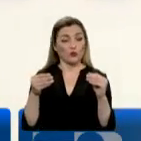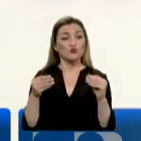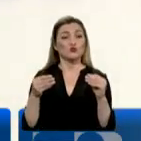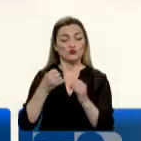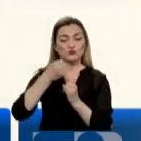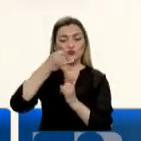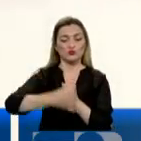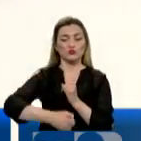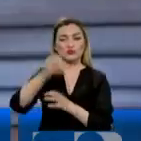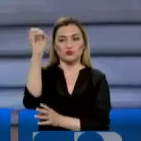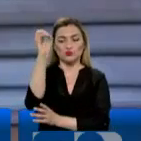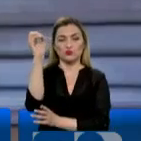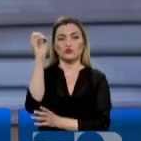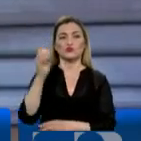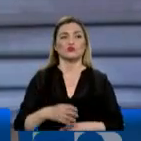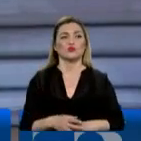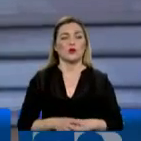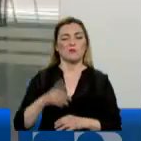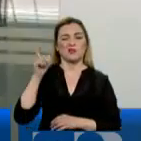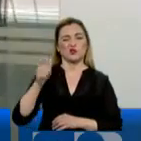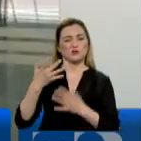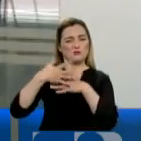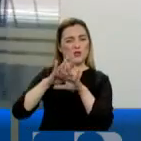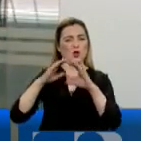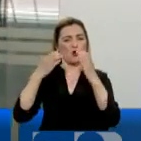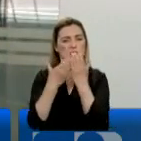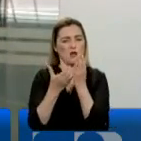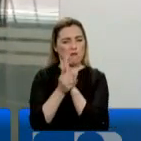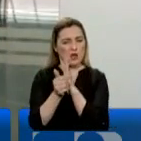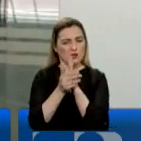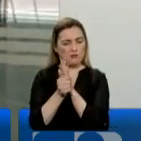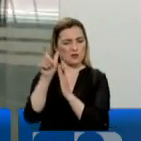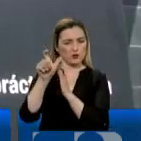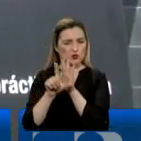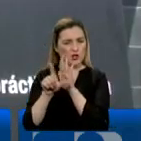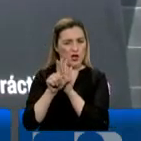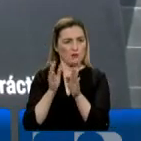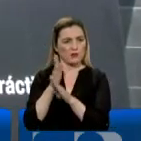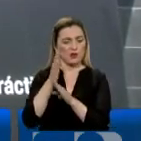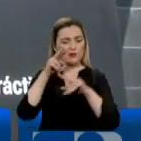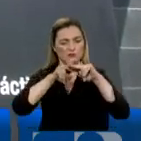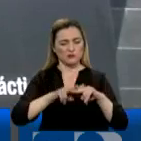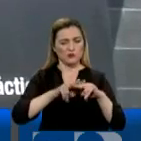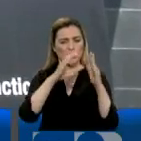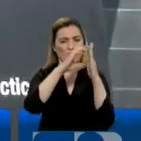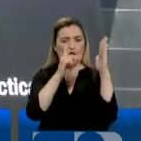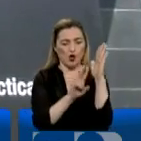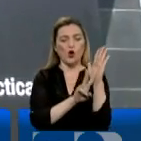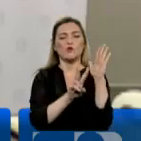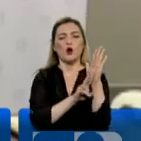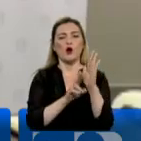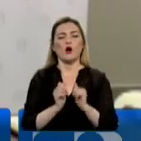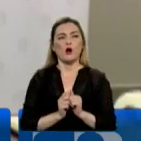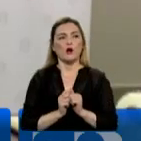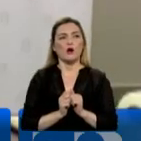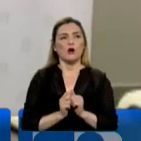para finales de octubre. Uno de los juristas que integran el comité de expertos que verifica los documentos y hojas de vida de los postulantes